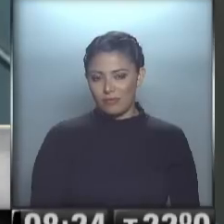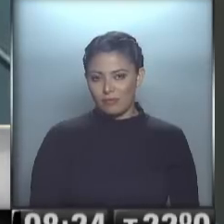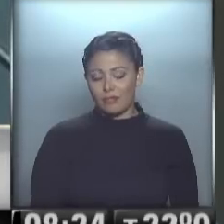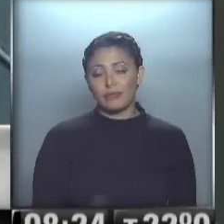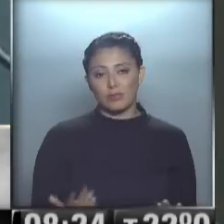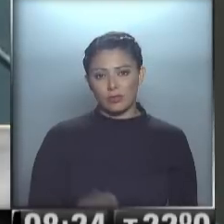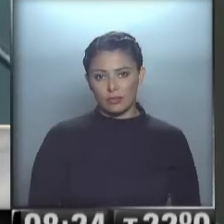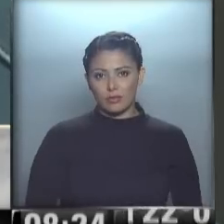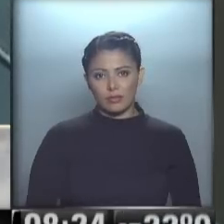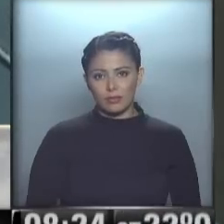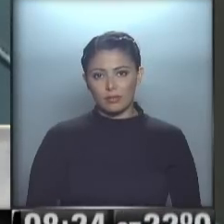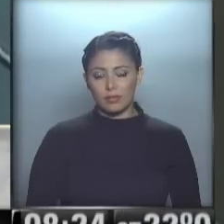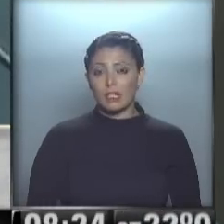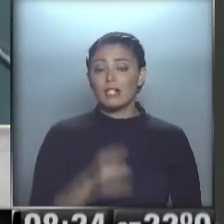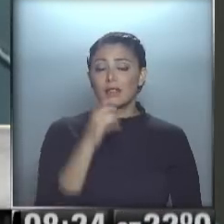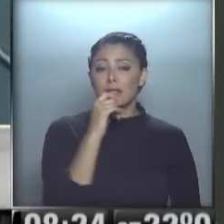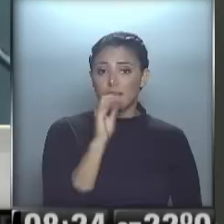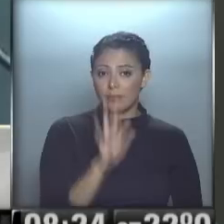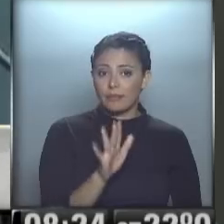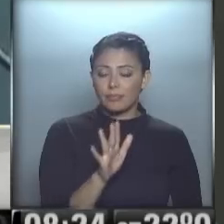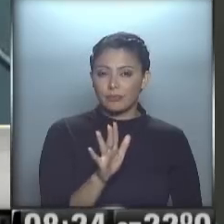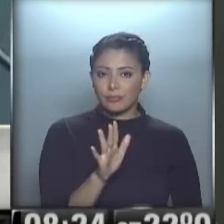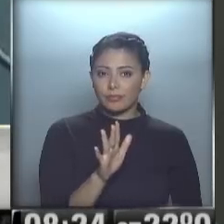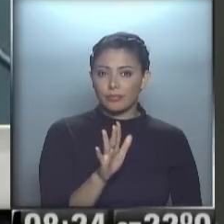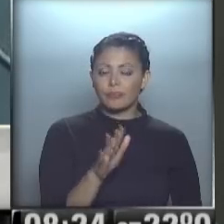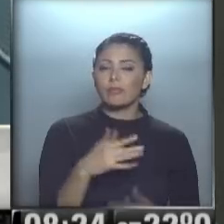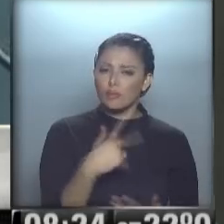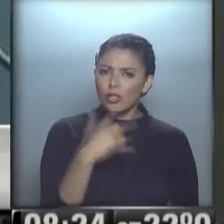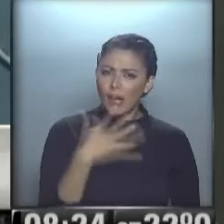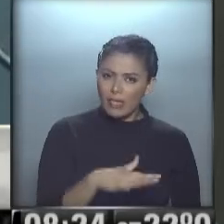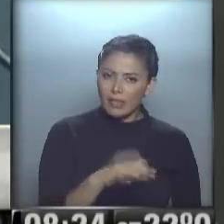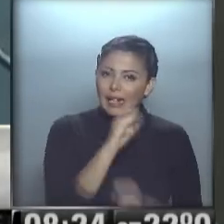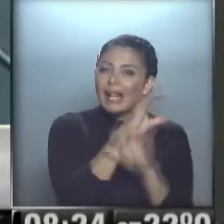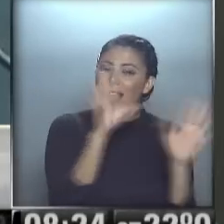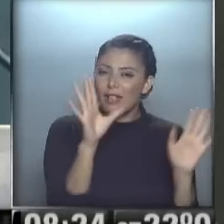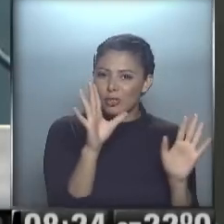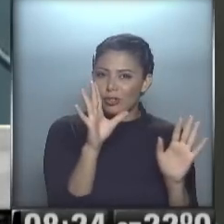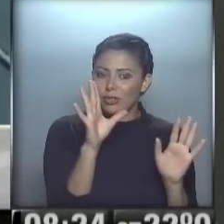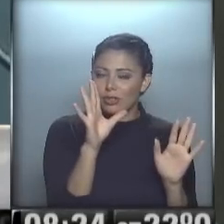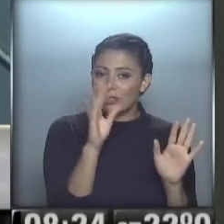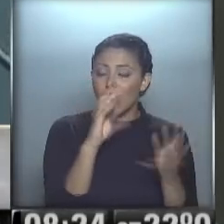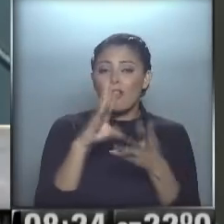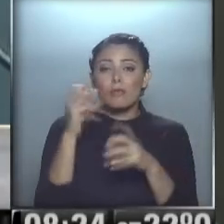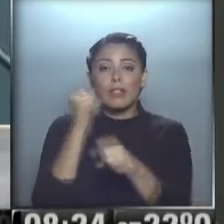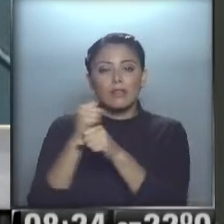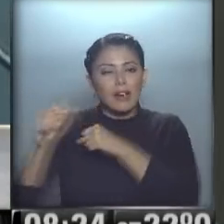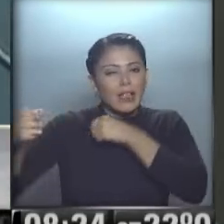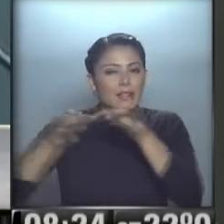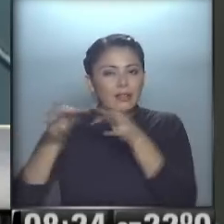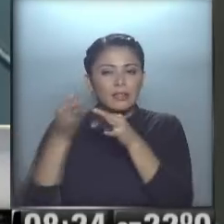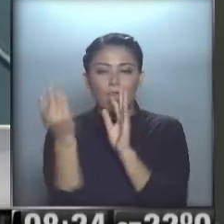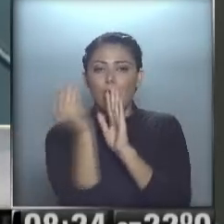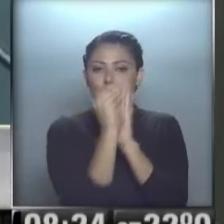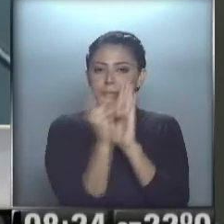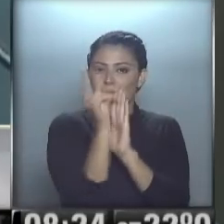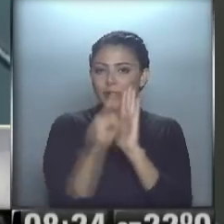En consecuencia este así como este entendimos claramente que desde el punto de vista metodológico el índice de precios que